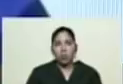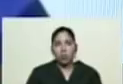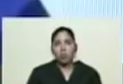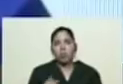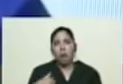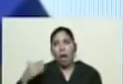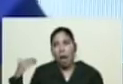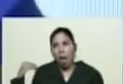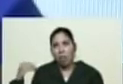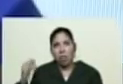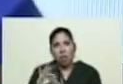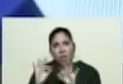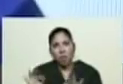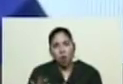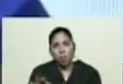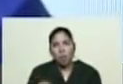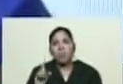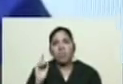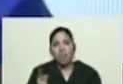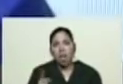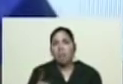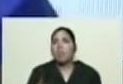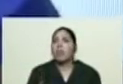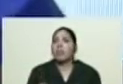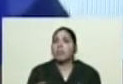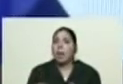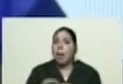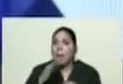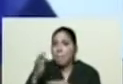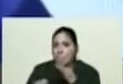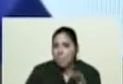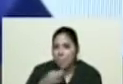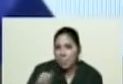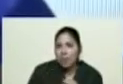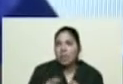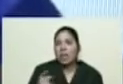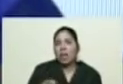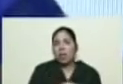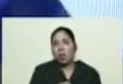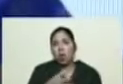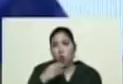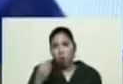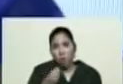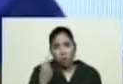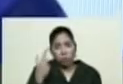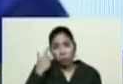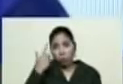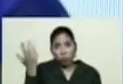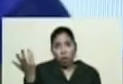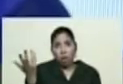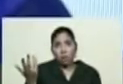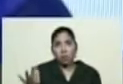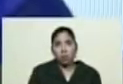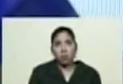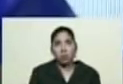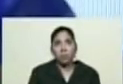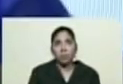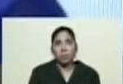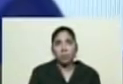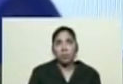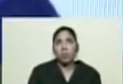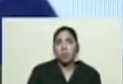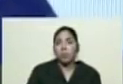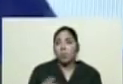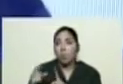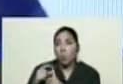jóvenes todo, qué es la guerra contra insurgente, qué es la cuarta generación, porque usamos palabras o como